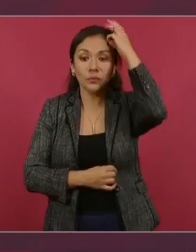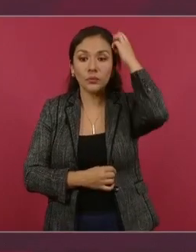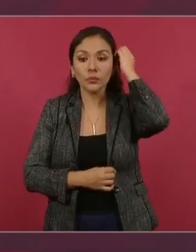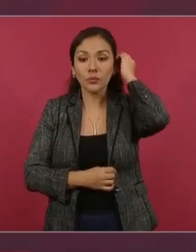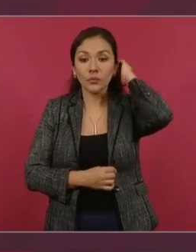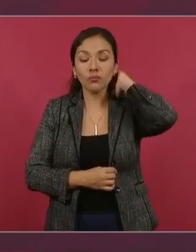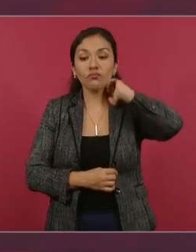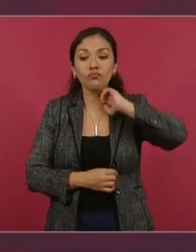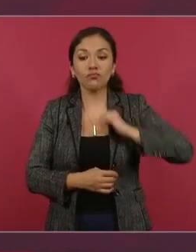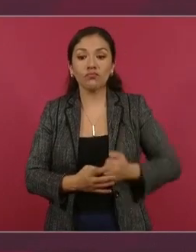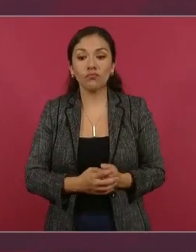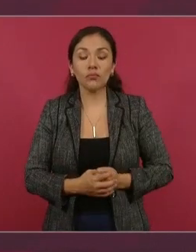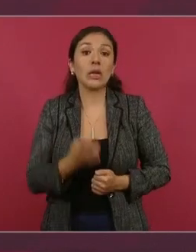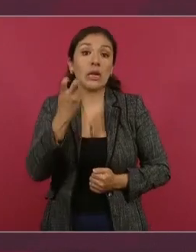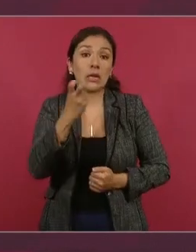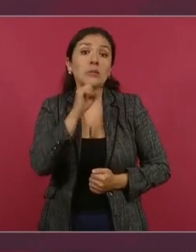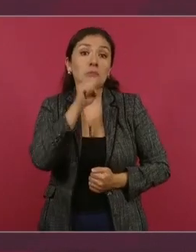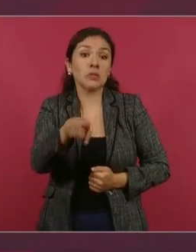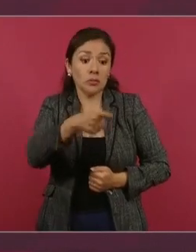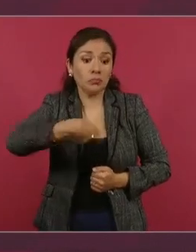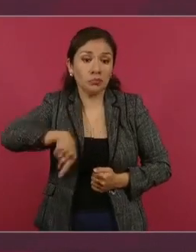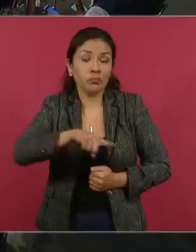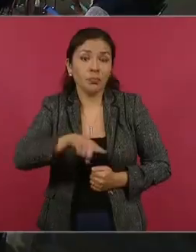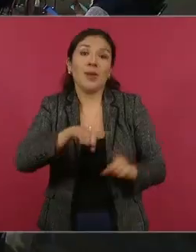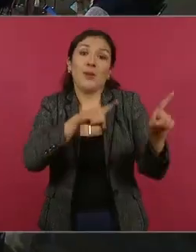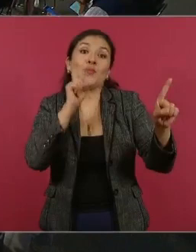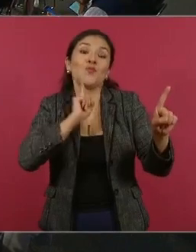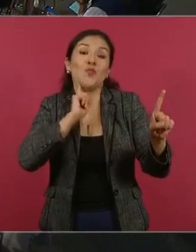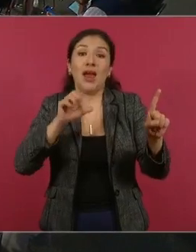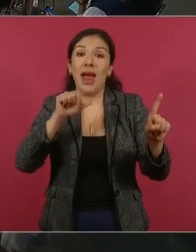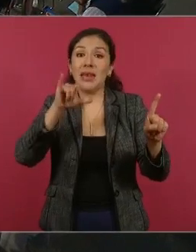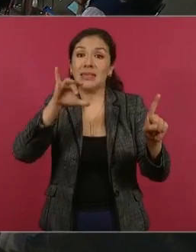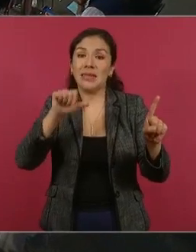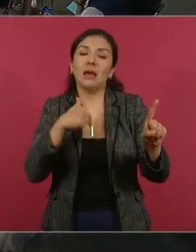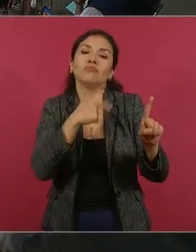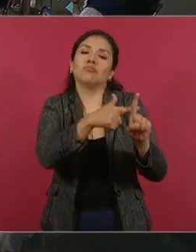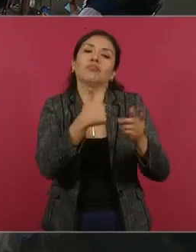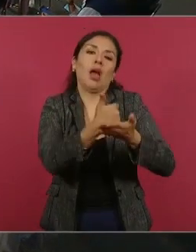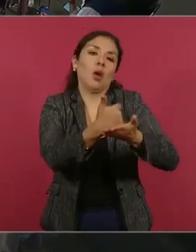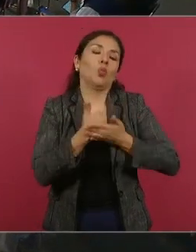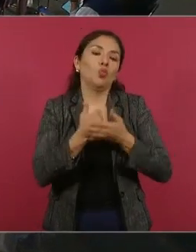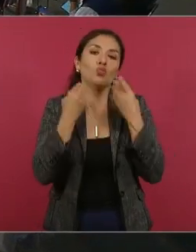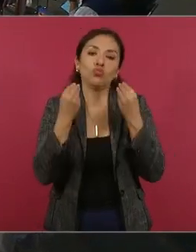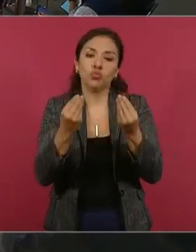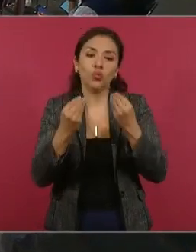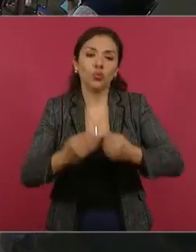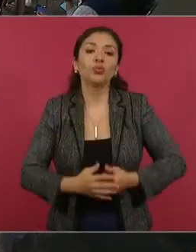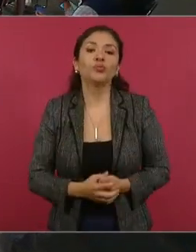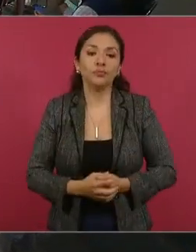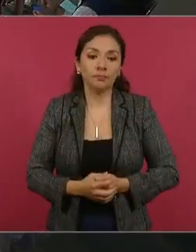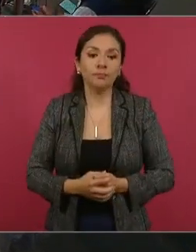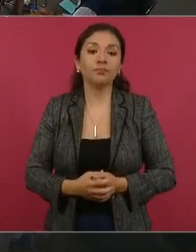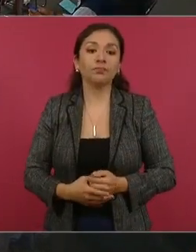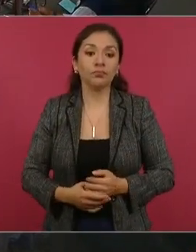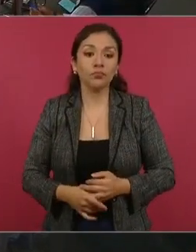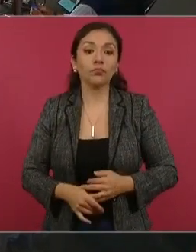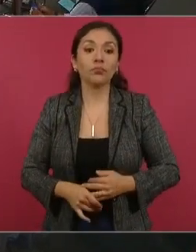Y eso es lo que hemos hecho. Y Alicia me ayuda mucho en eso.